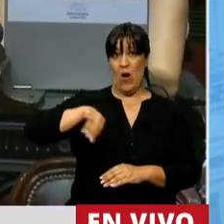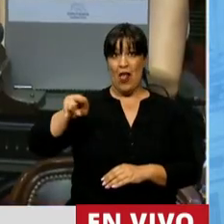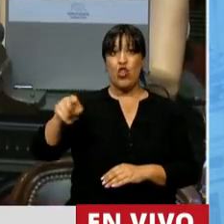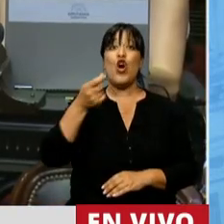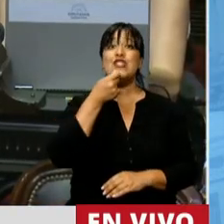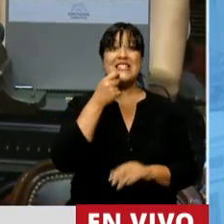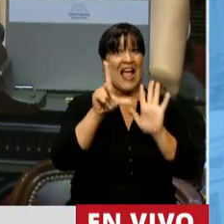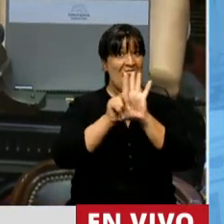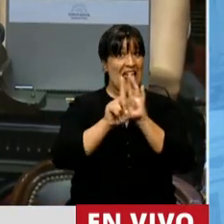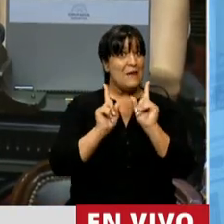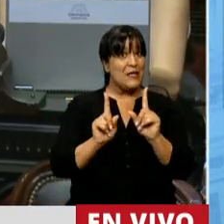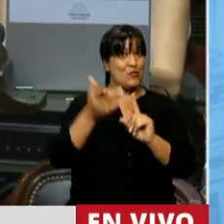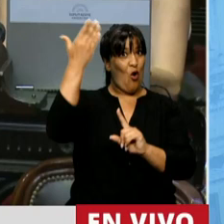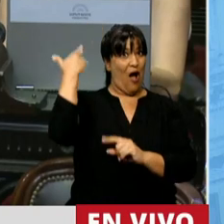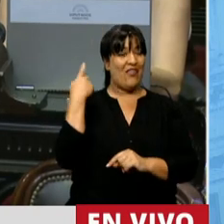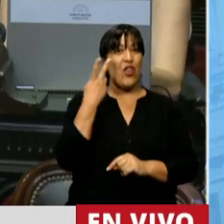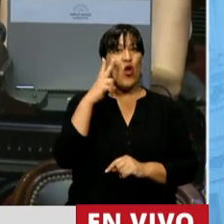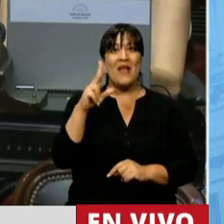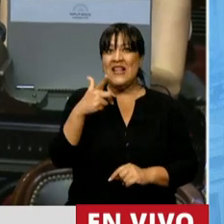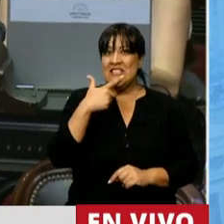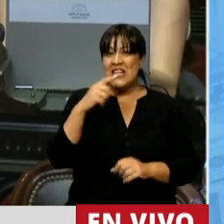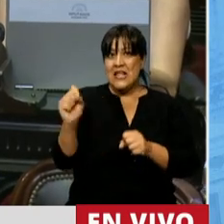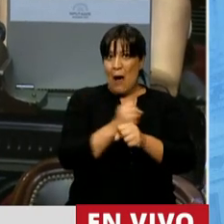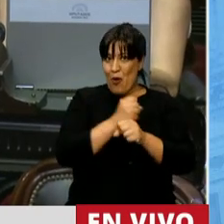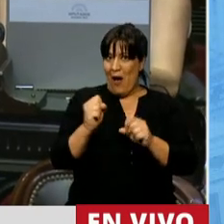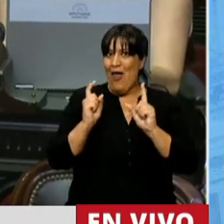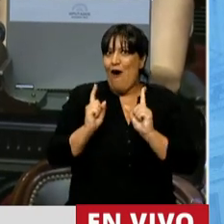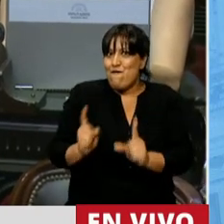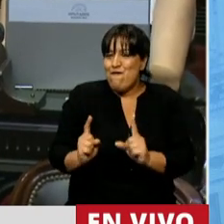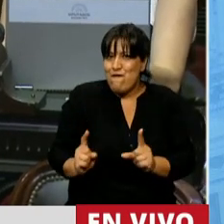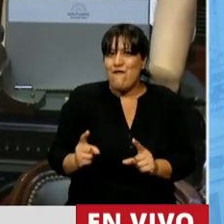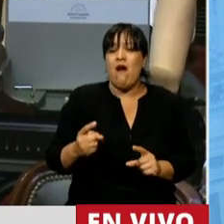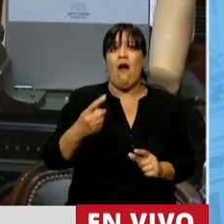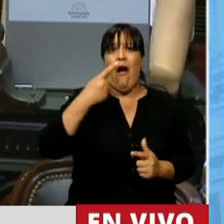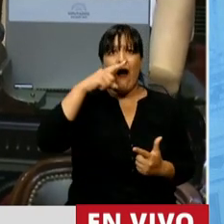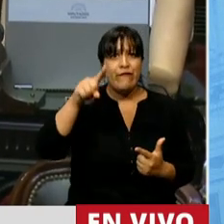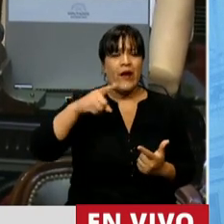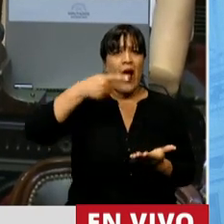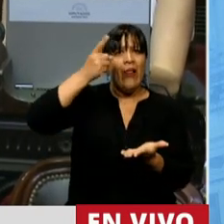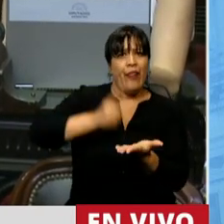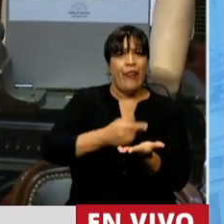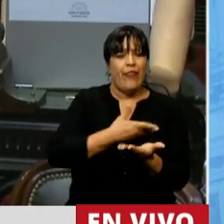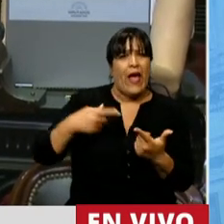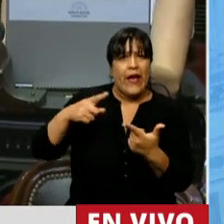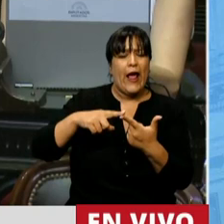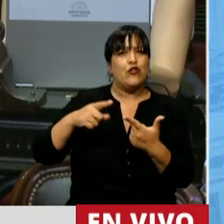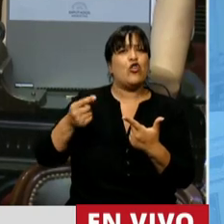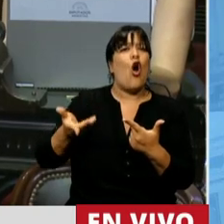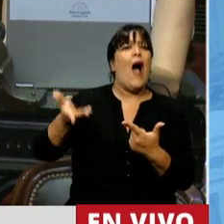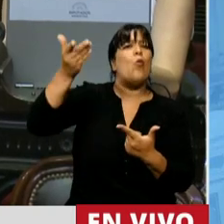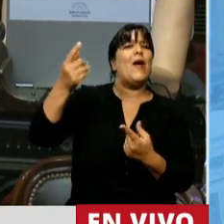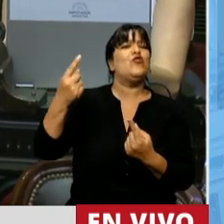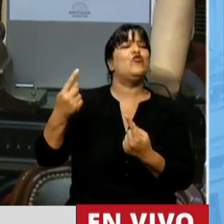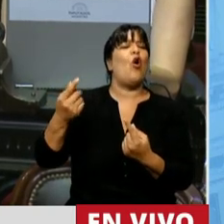haber continuado la fórmula aprobada en el 2017 y cuántos finalmente fueron con los decretos o con los aumentos discrecionales